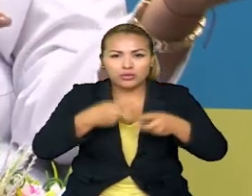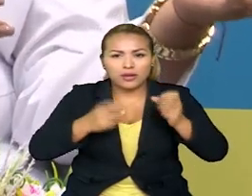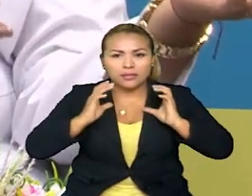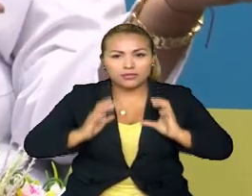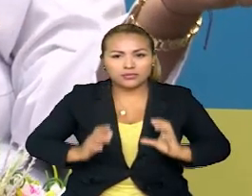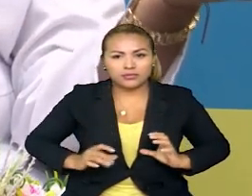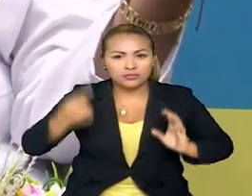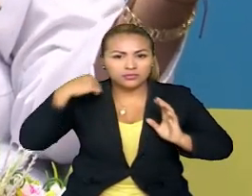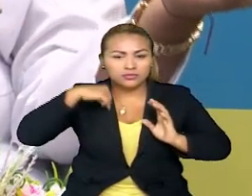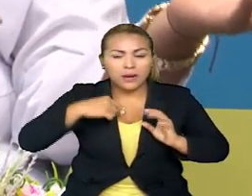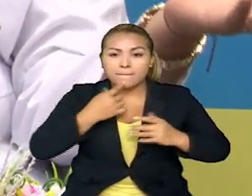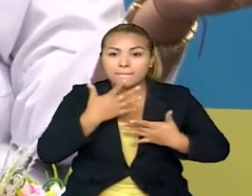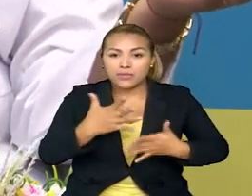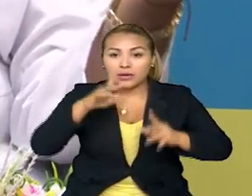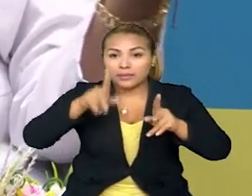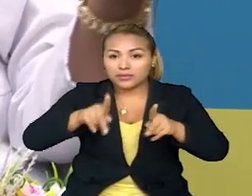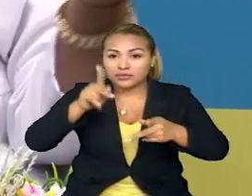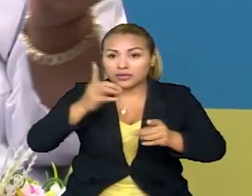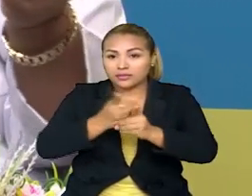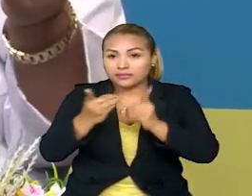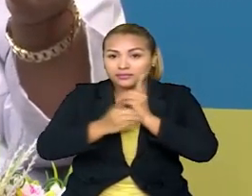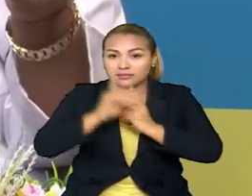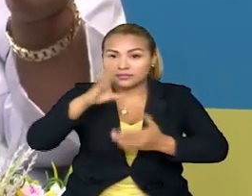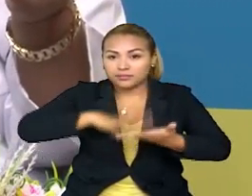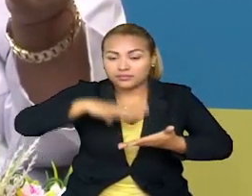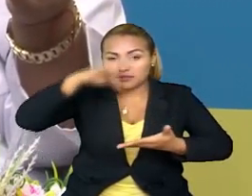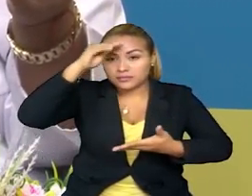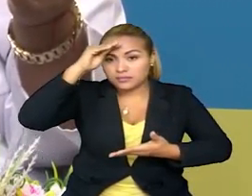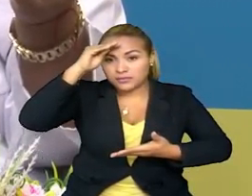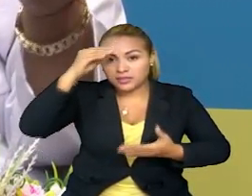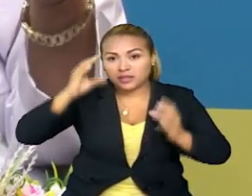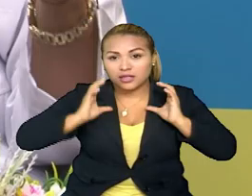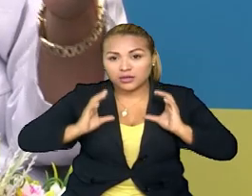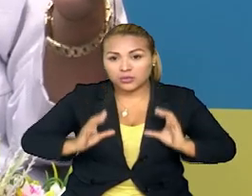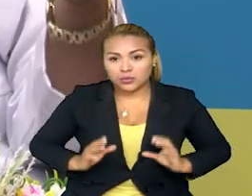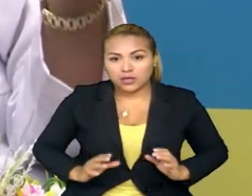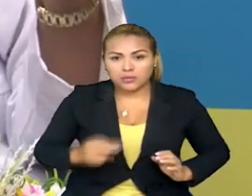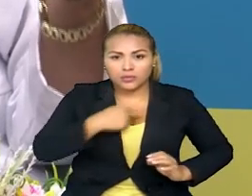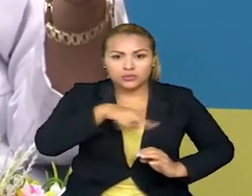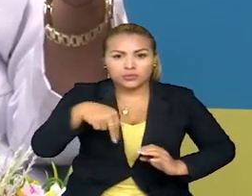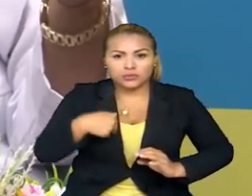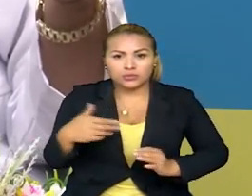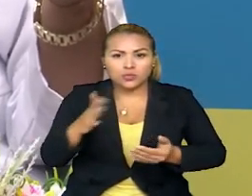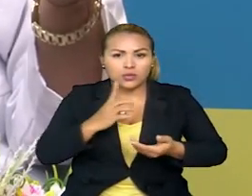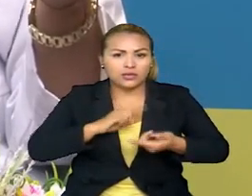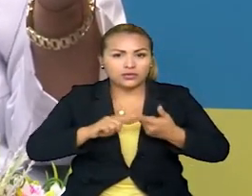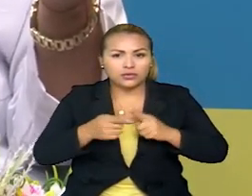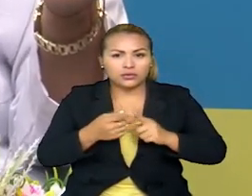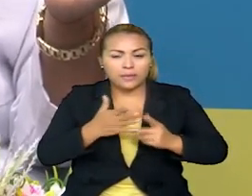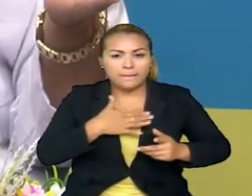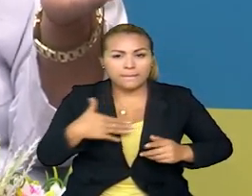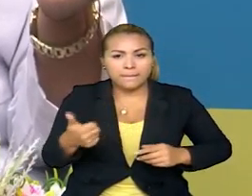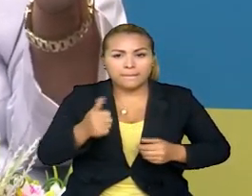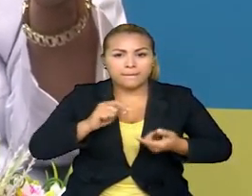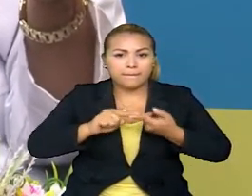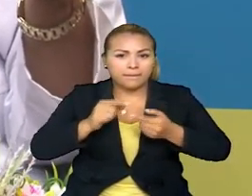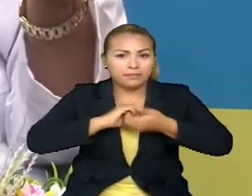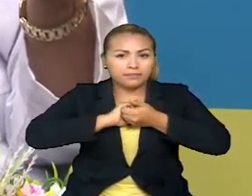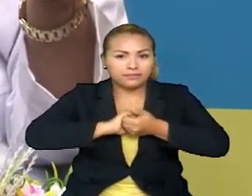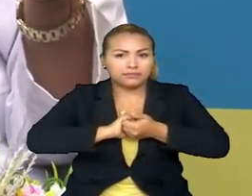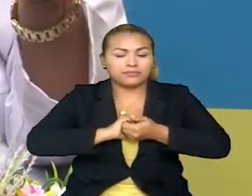las personas tienen que aprender que el medio ambiente es nuestro mejor amigo porque nuestro mejor amigo nos va a venir a proveer de alimentos